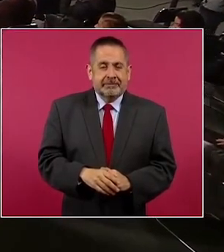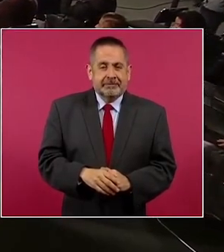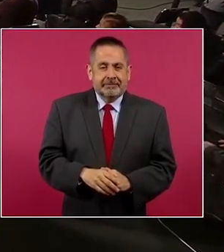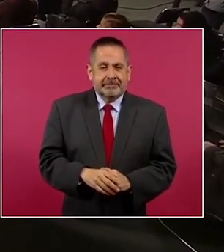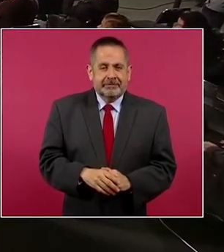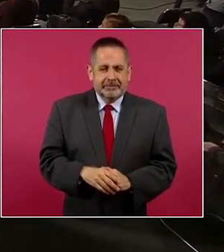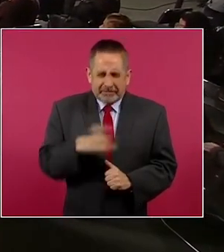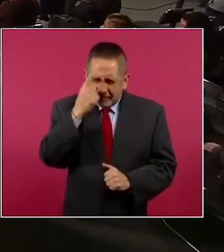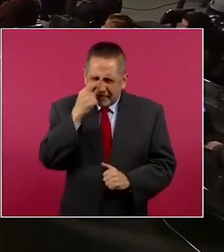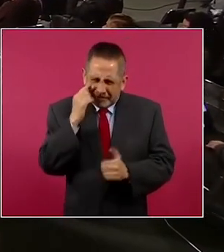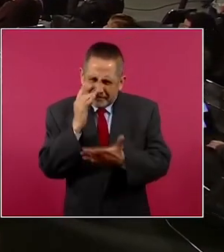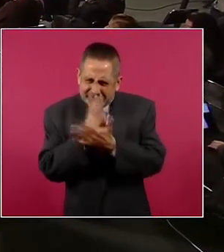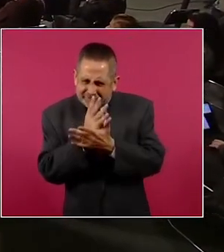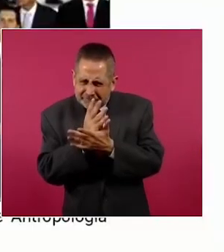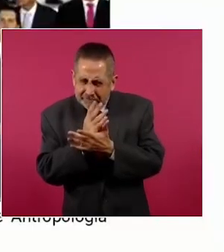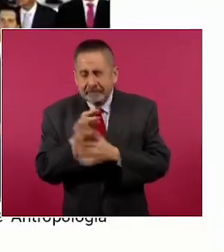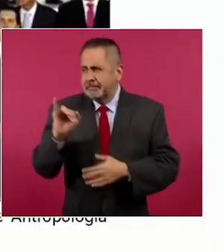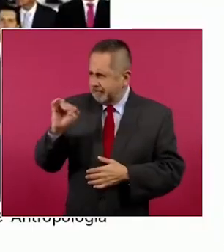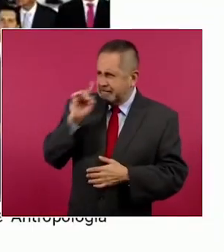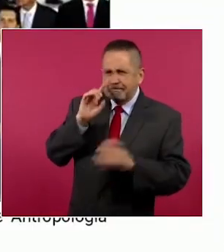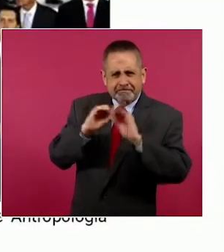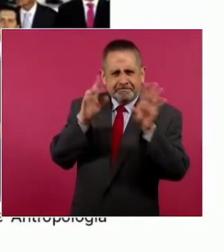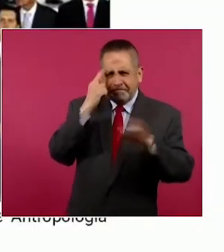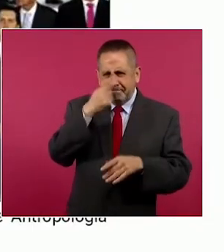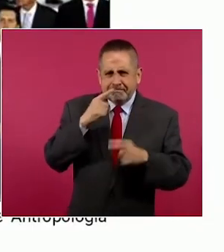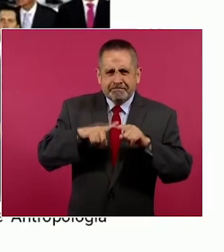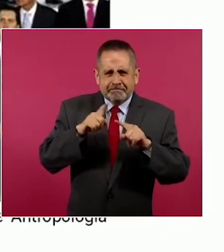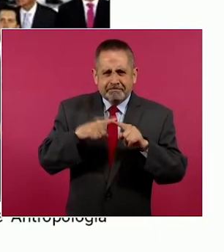sí se distingue. Sí, no se distingue. A ver, pues